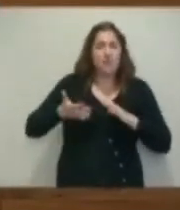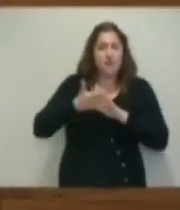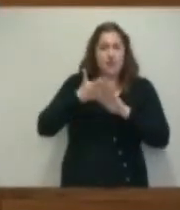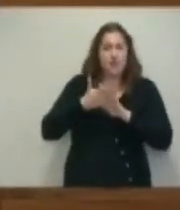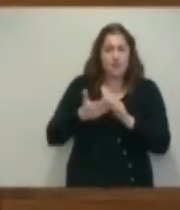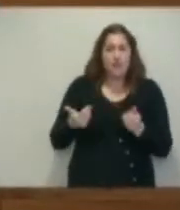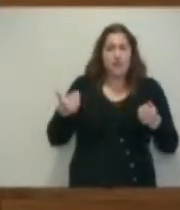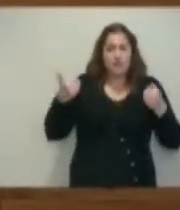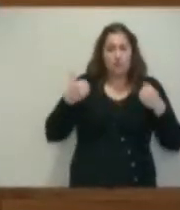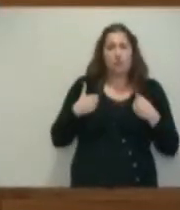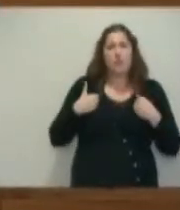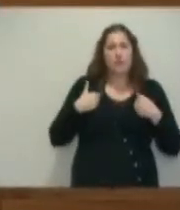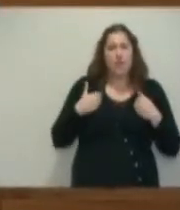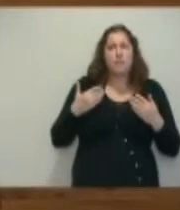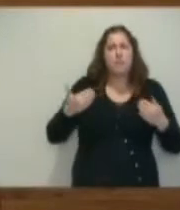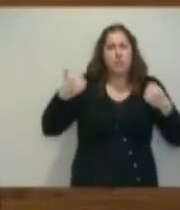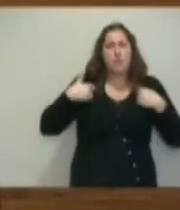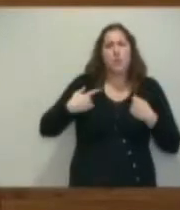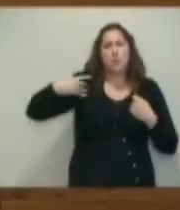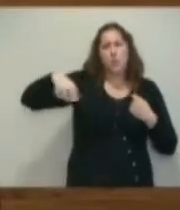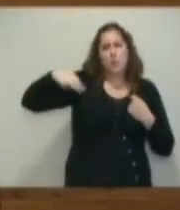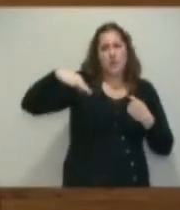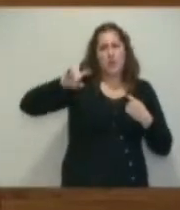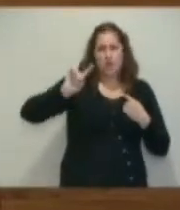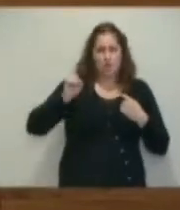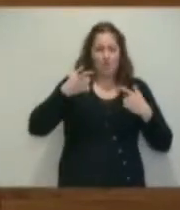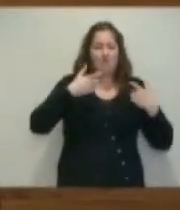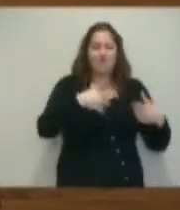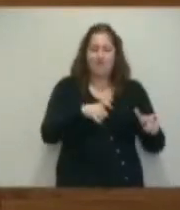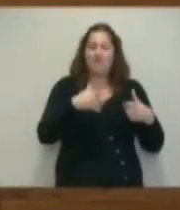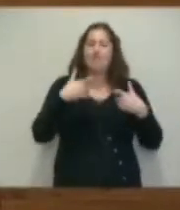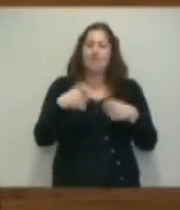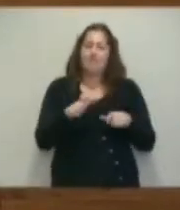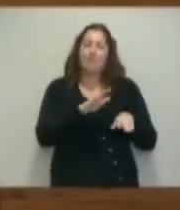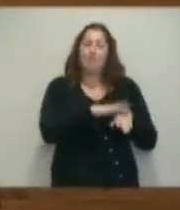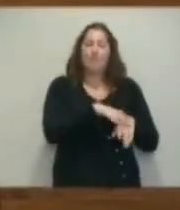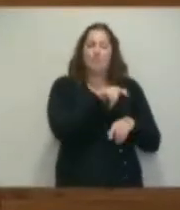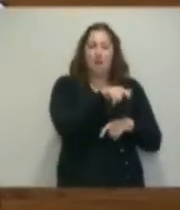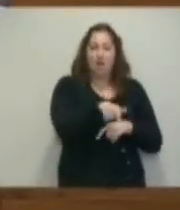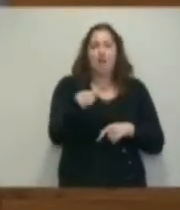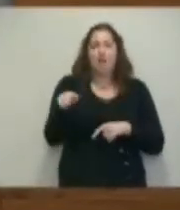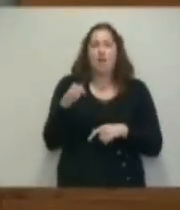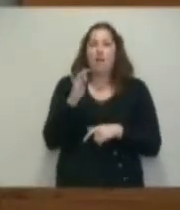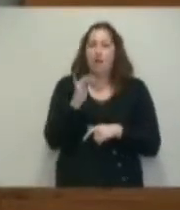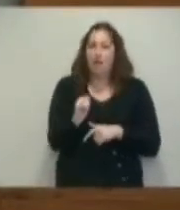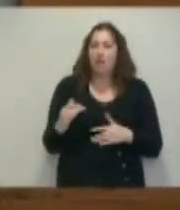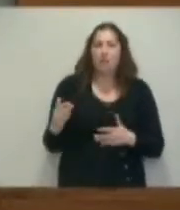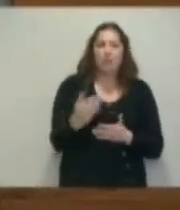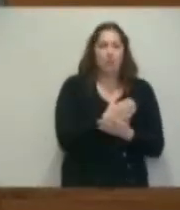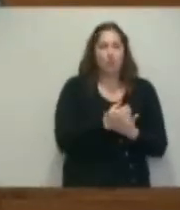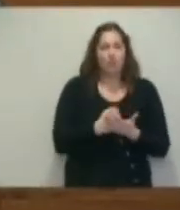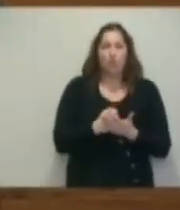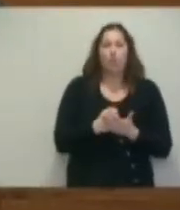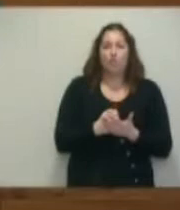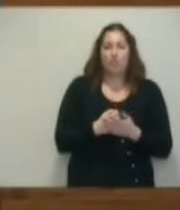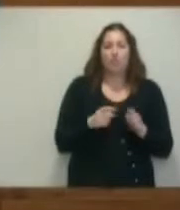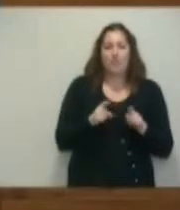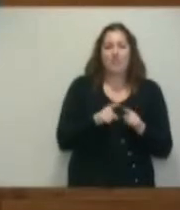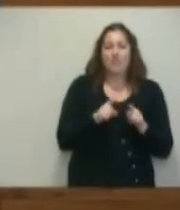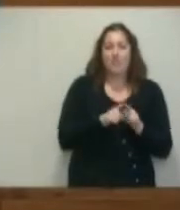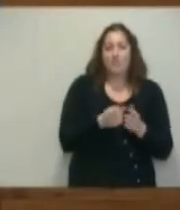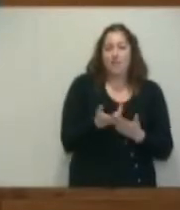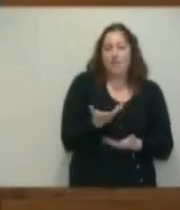está bastante repartida. Creo que no podemos dejar de señalar que todos han sido bastante cómplices de este